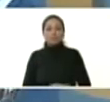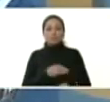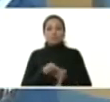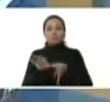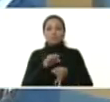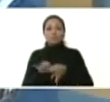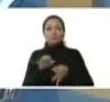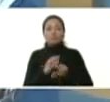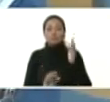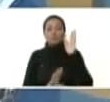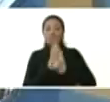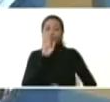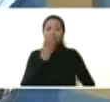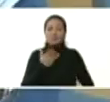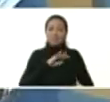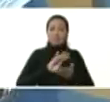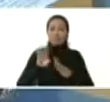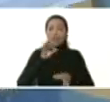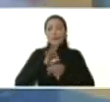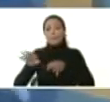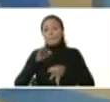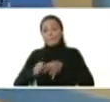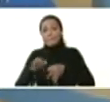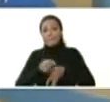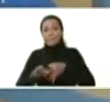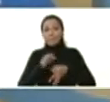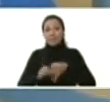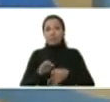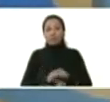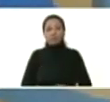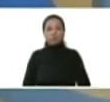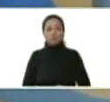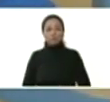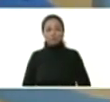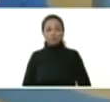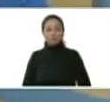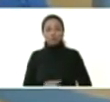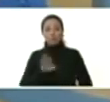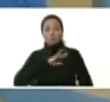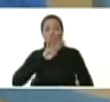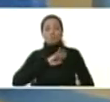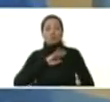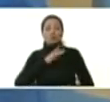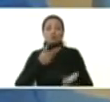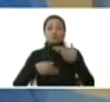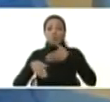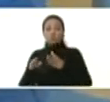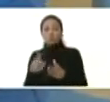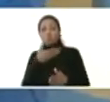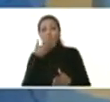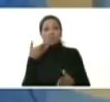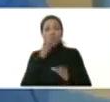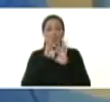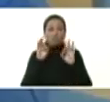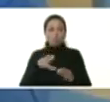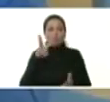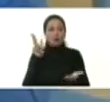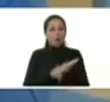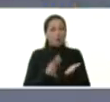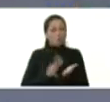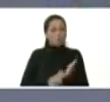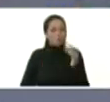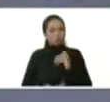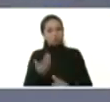Sigo insistiendo. Vamos a aumentar los créditos para adquisición, autoconstrucción, ampliación y mejora. Aprobado.